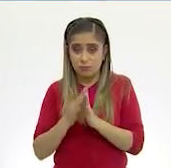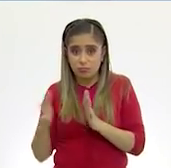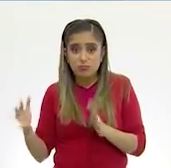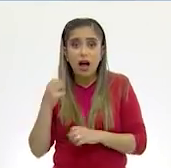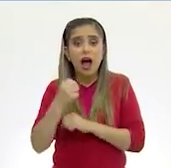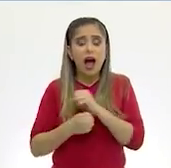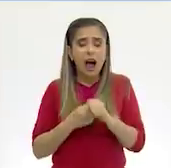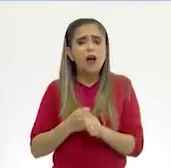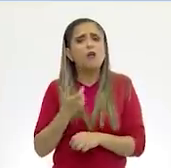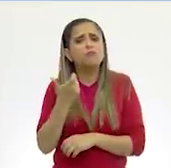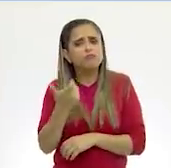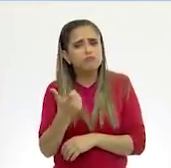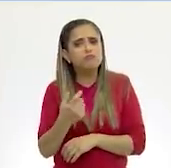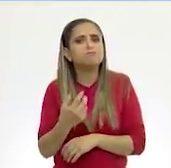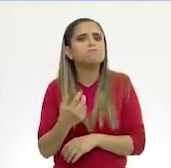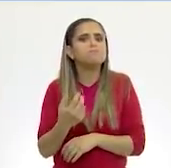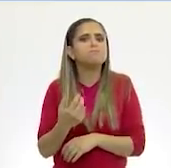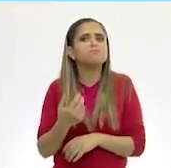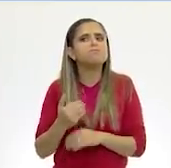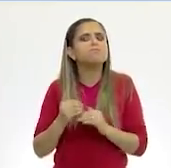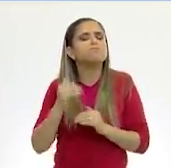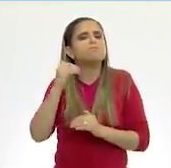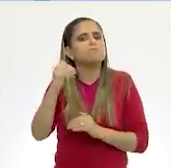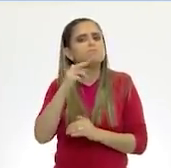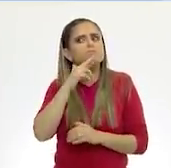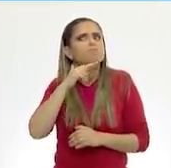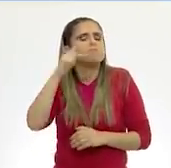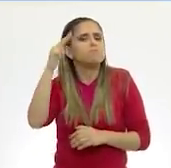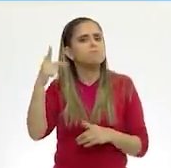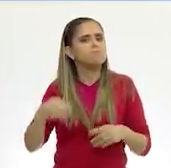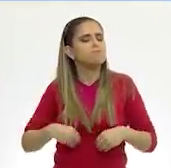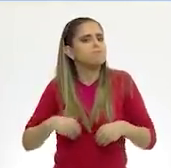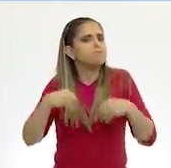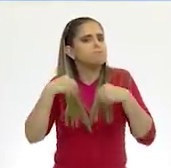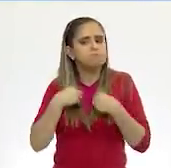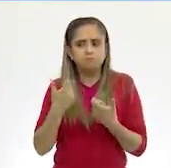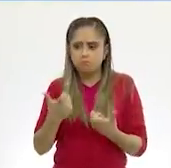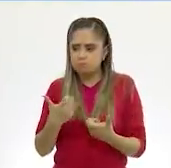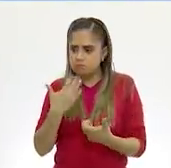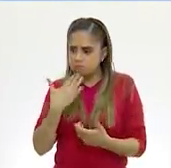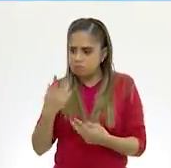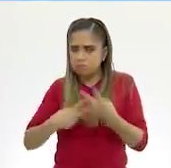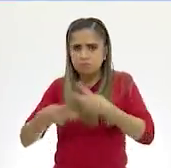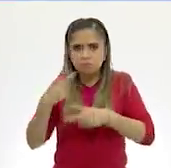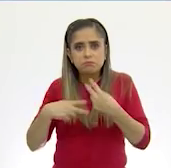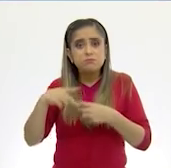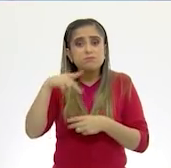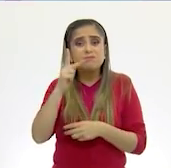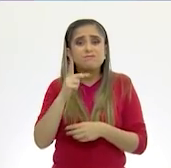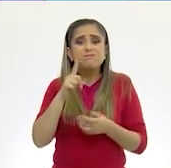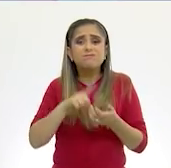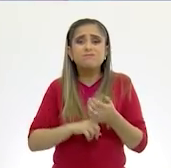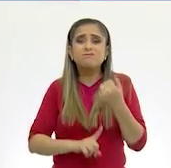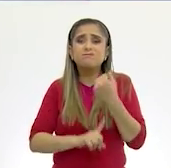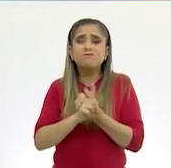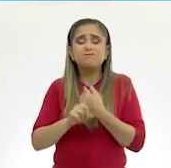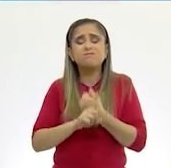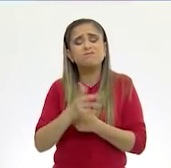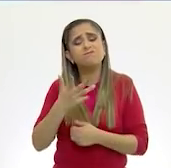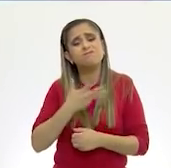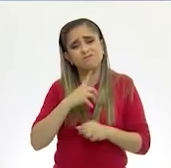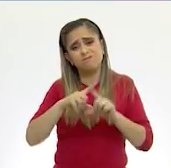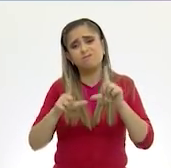los habitantes tuvieron un incremento en sus niveles de vida. No obstante, los problemas de fondo de la sociedad mexicana continuaron